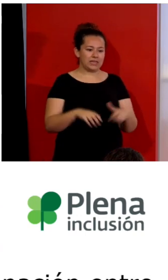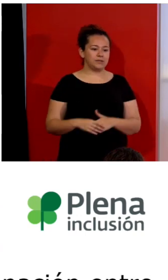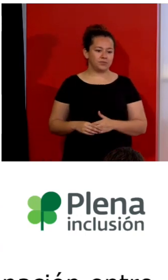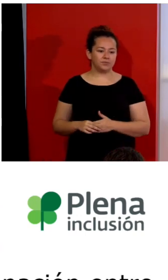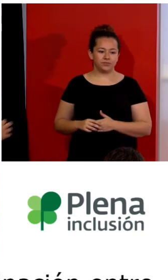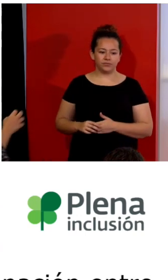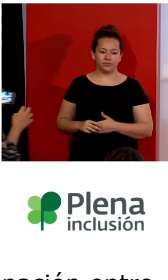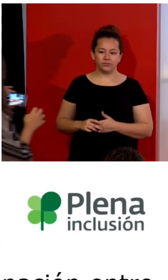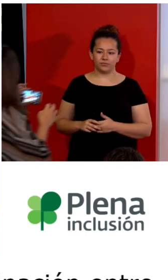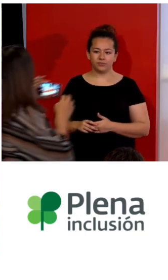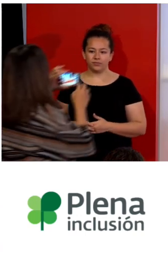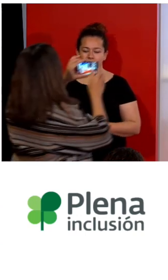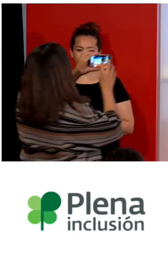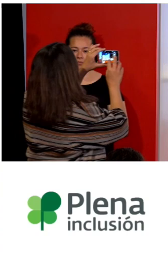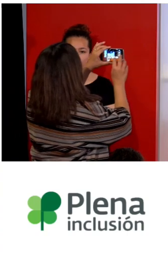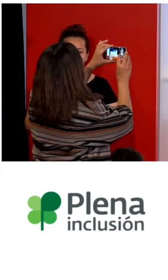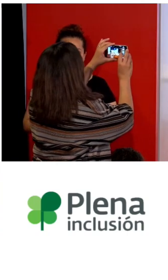palabra. Adelante.